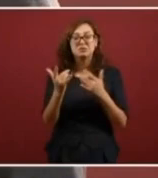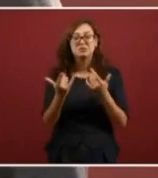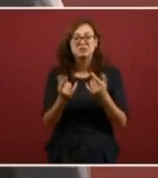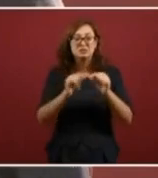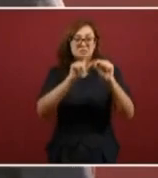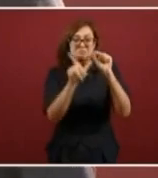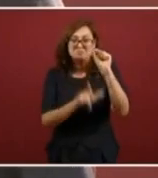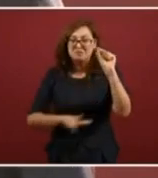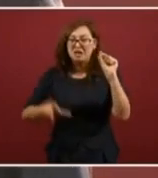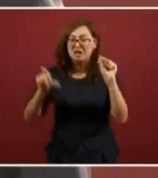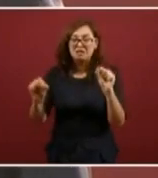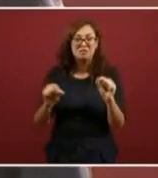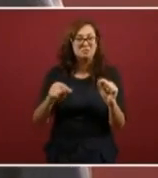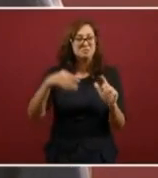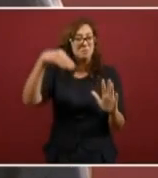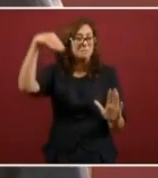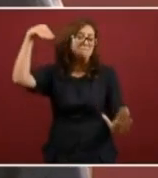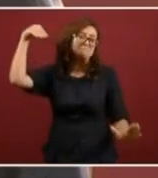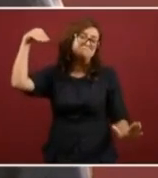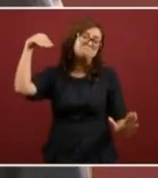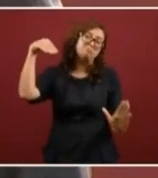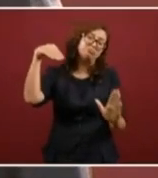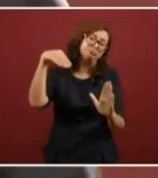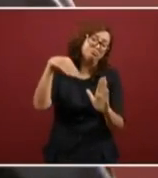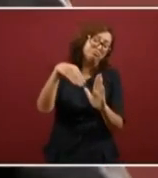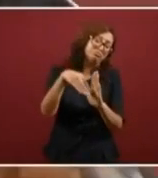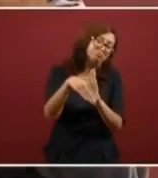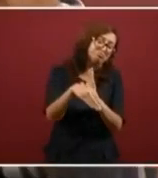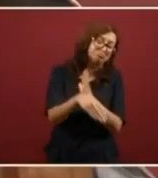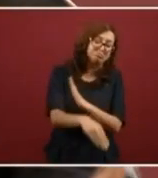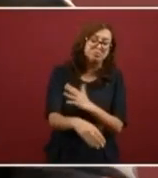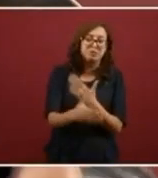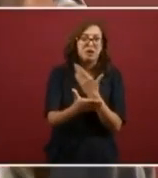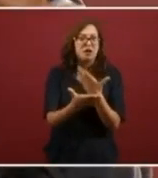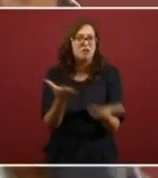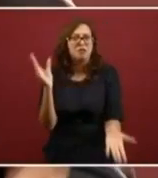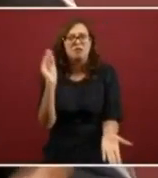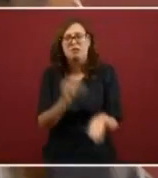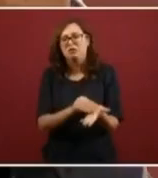se afectó mucho, pues todavía